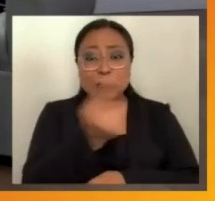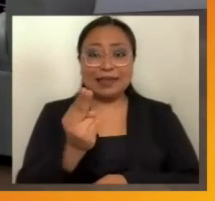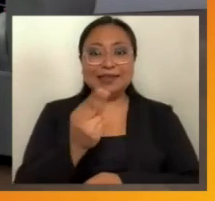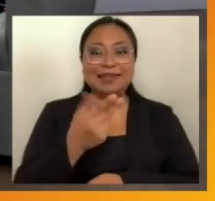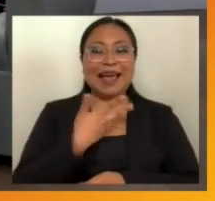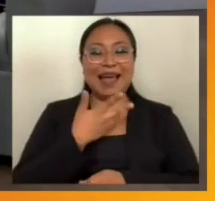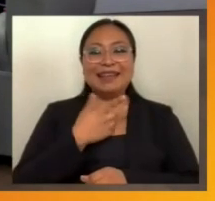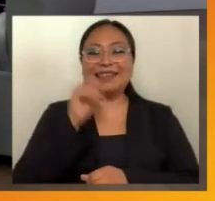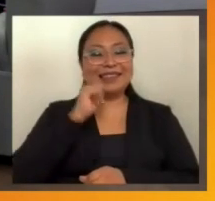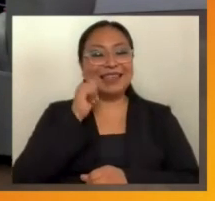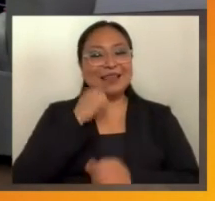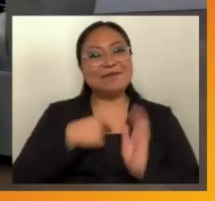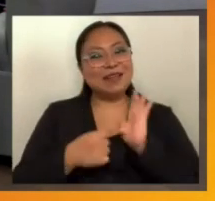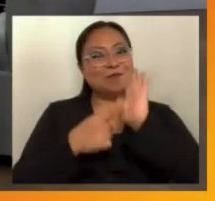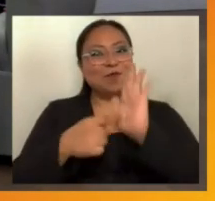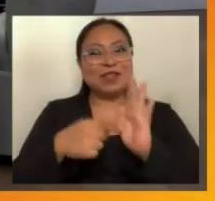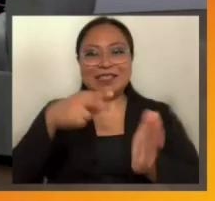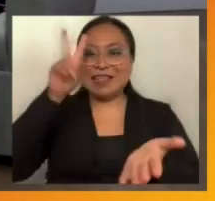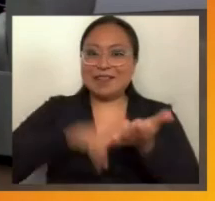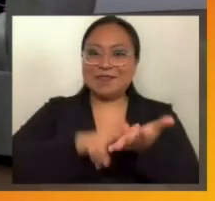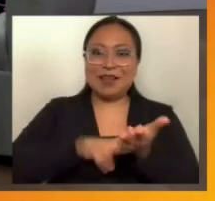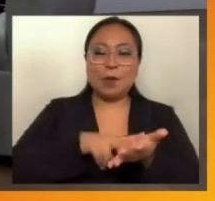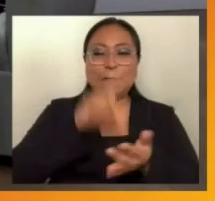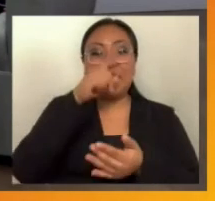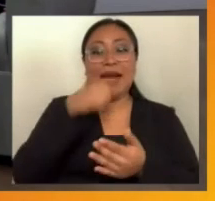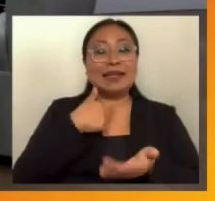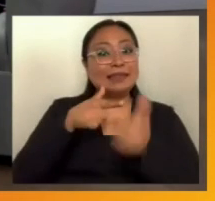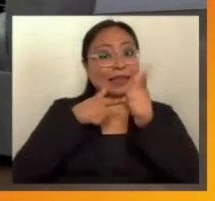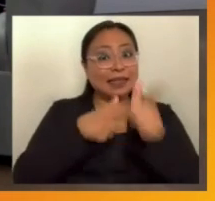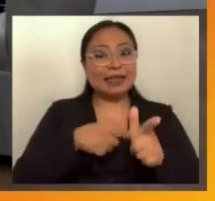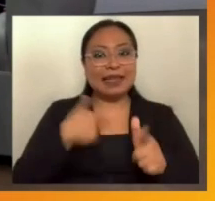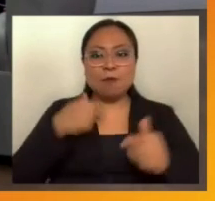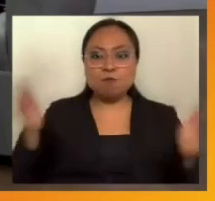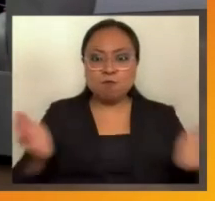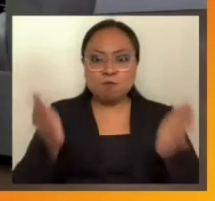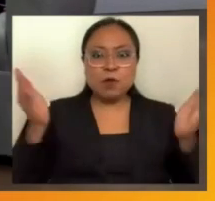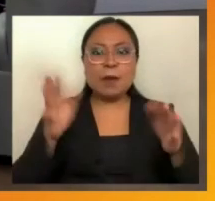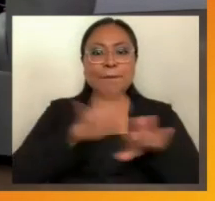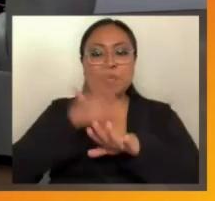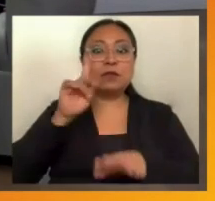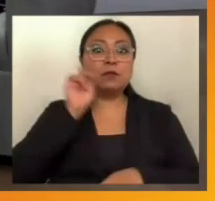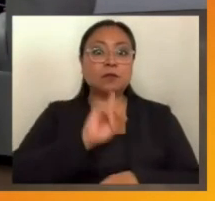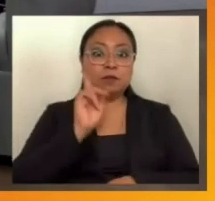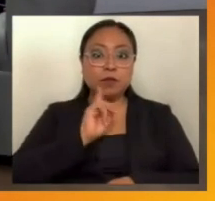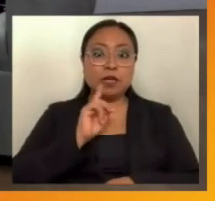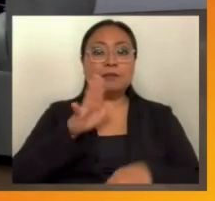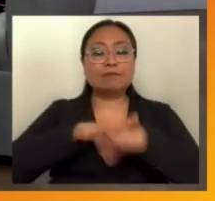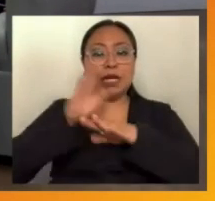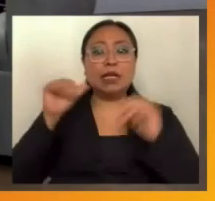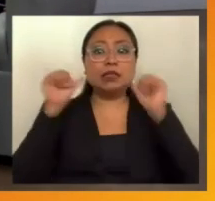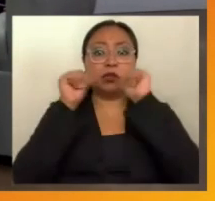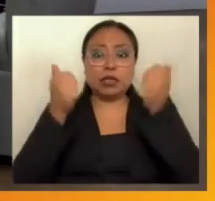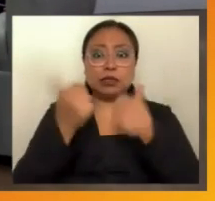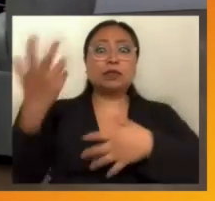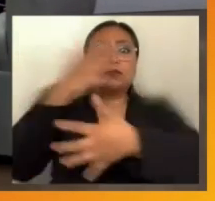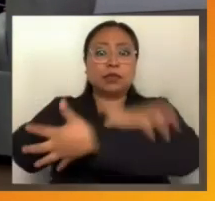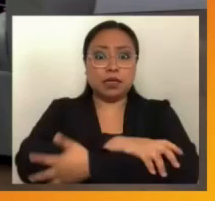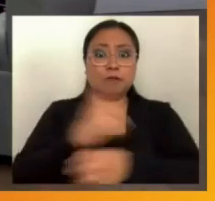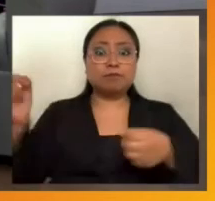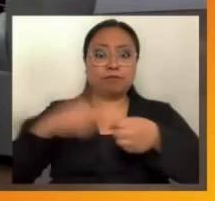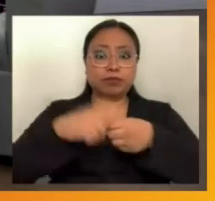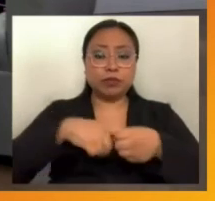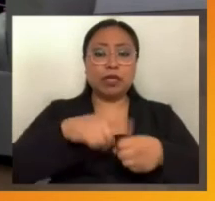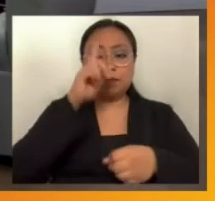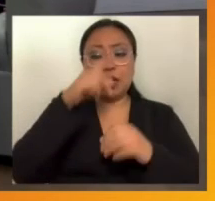quisiéramos tener siempre a nuestro lado para seguir motivando, para seguir impulsando a muchas mujeres, a muchas organizaciones, a muchas personas de la